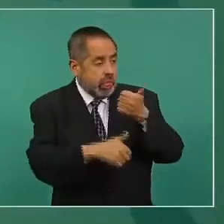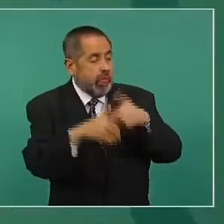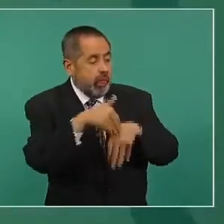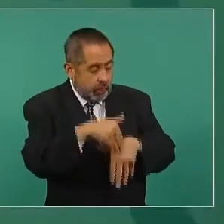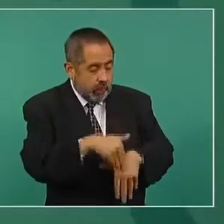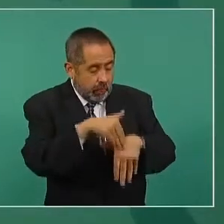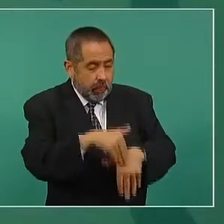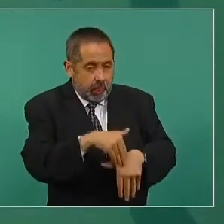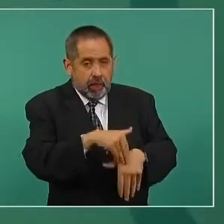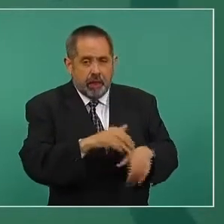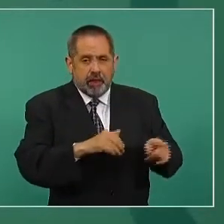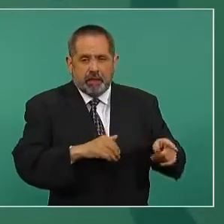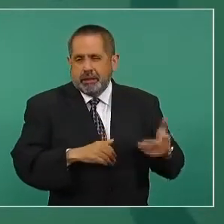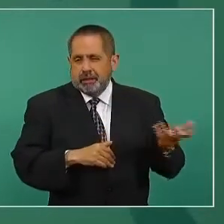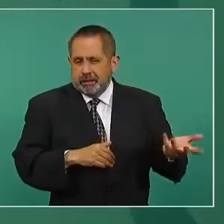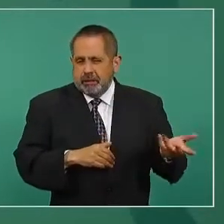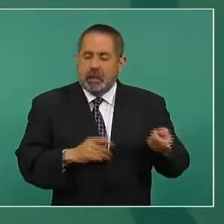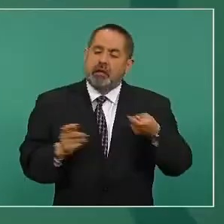de